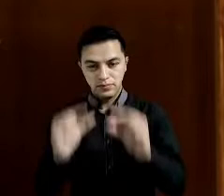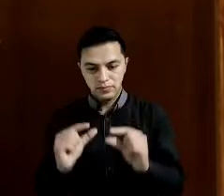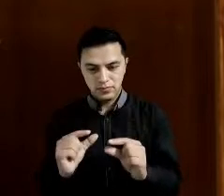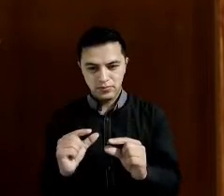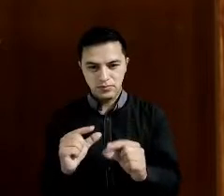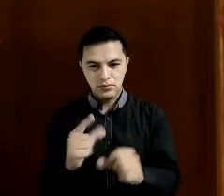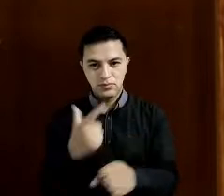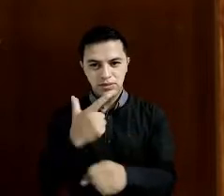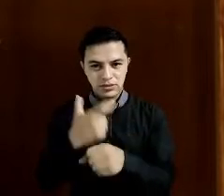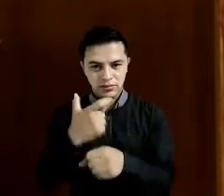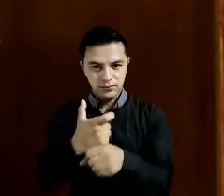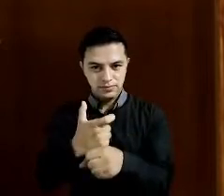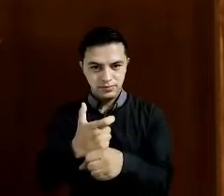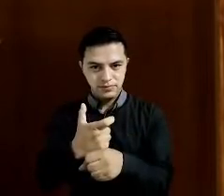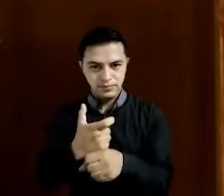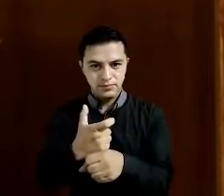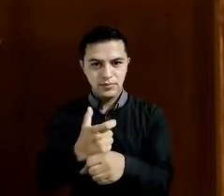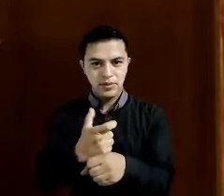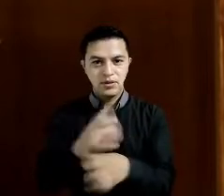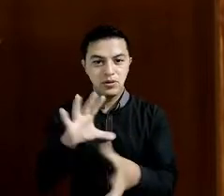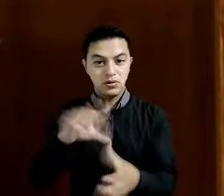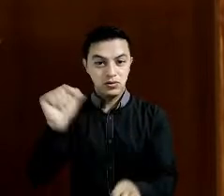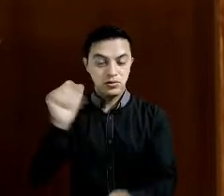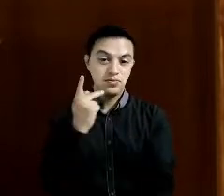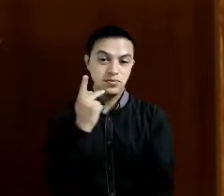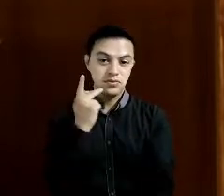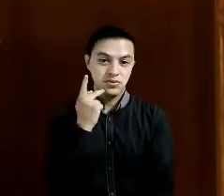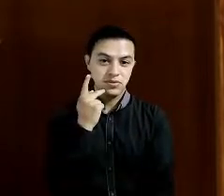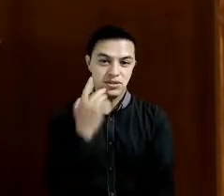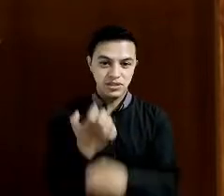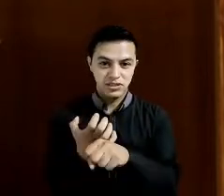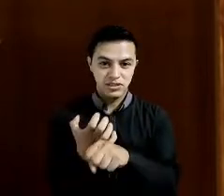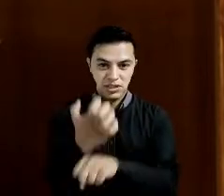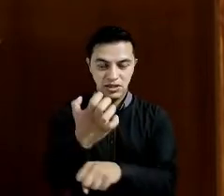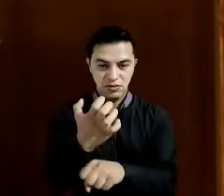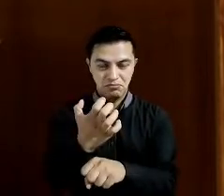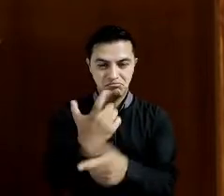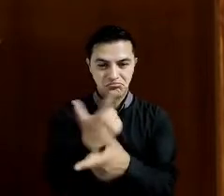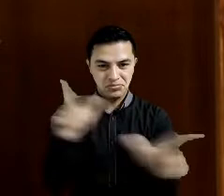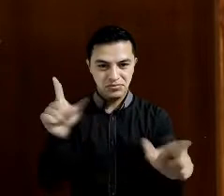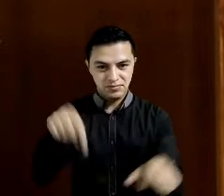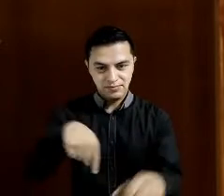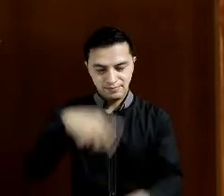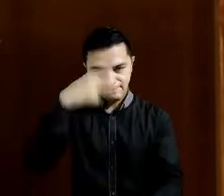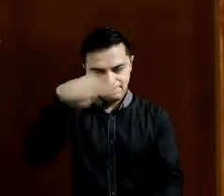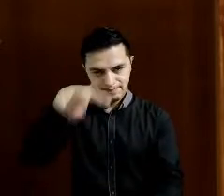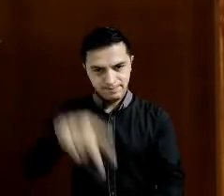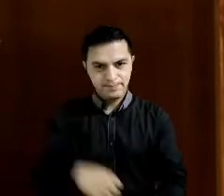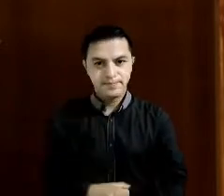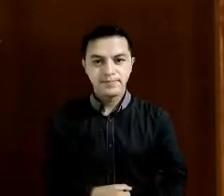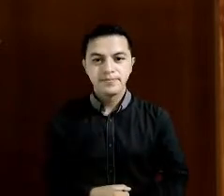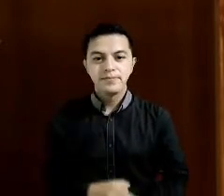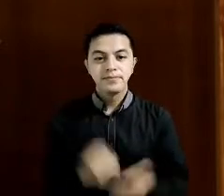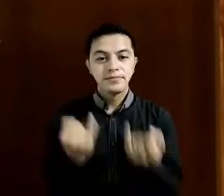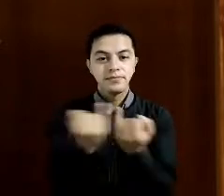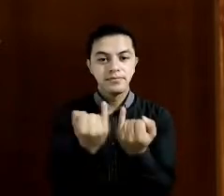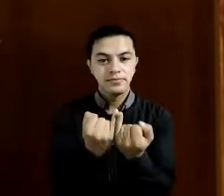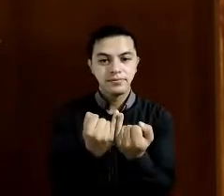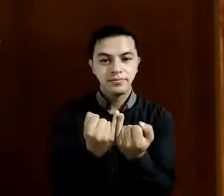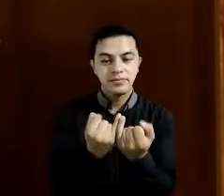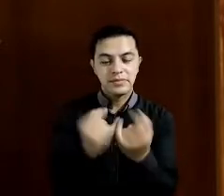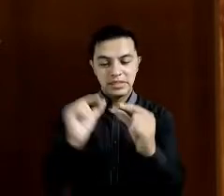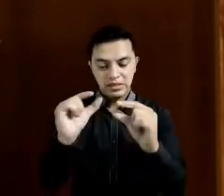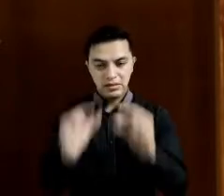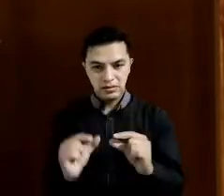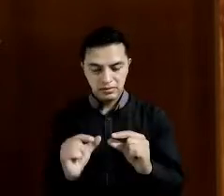la Constitución Política del Estado Libre y Soberano de México y en su correlativo 38,